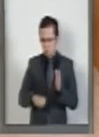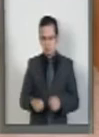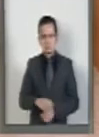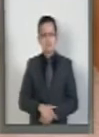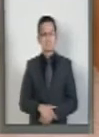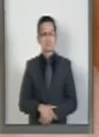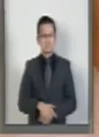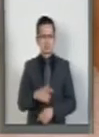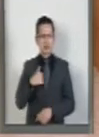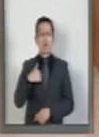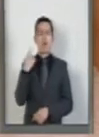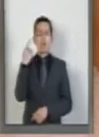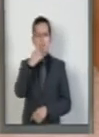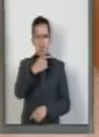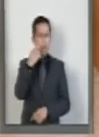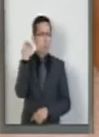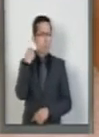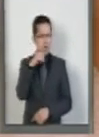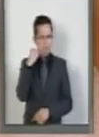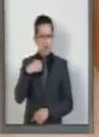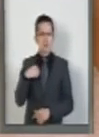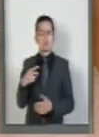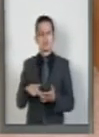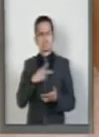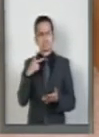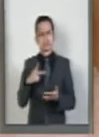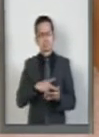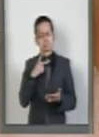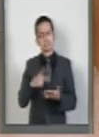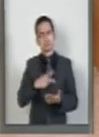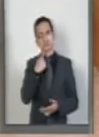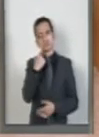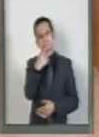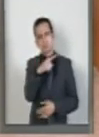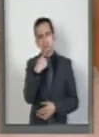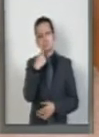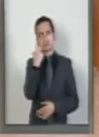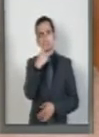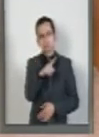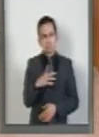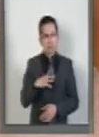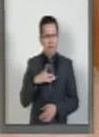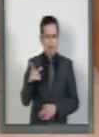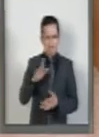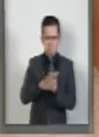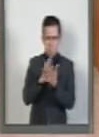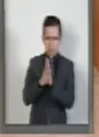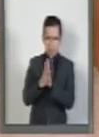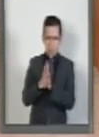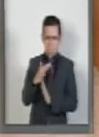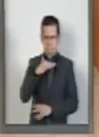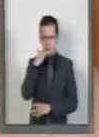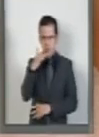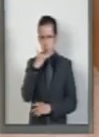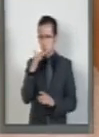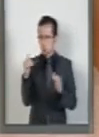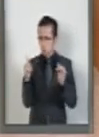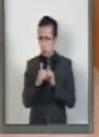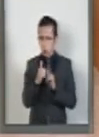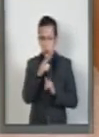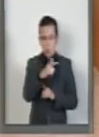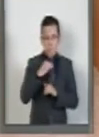Oaxaca he denunciado en reiteradas ocasiones esas redes de corrupción que involucran a gobernantes